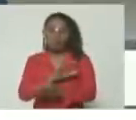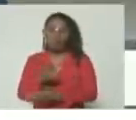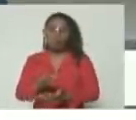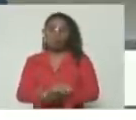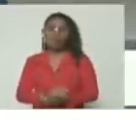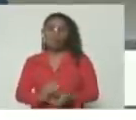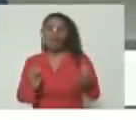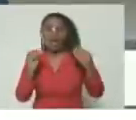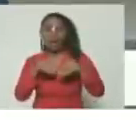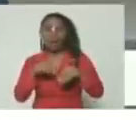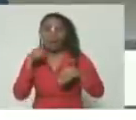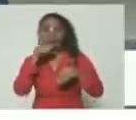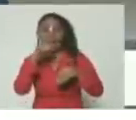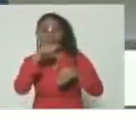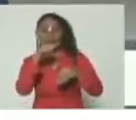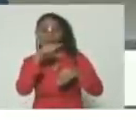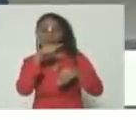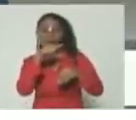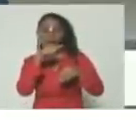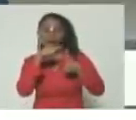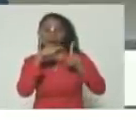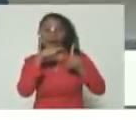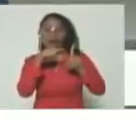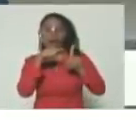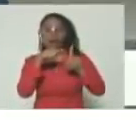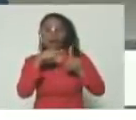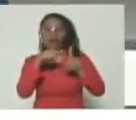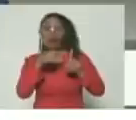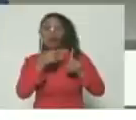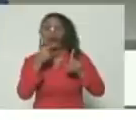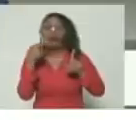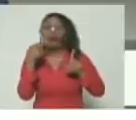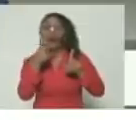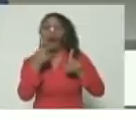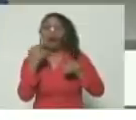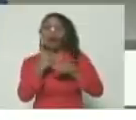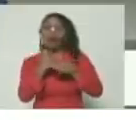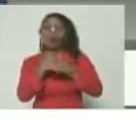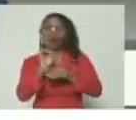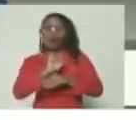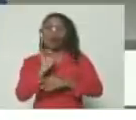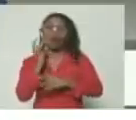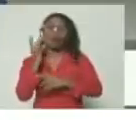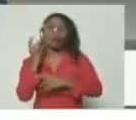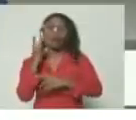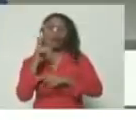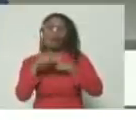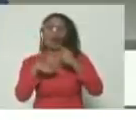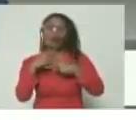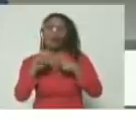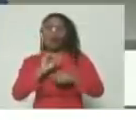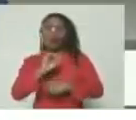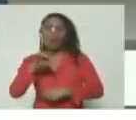con esto, una alfombra roja o azul, no sé de qué color, o